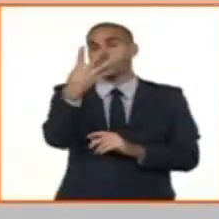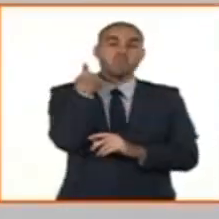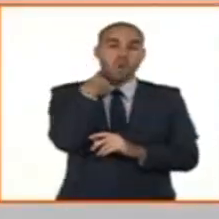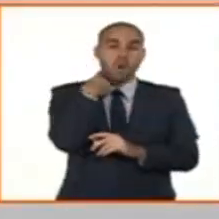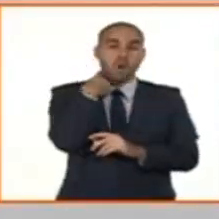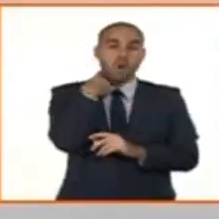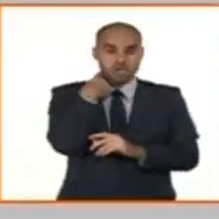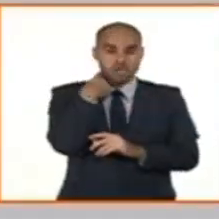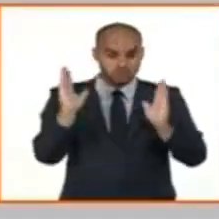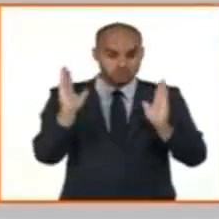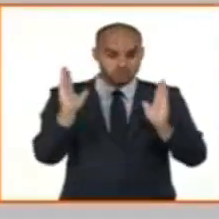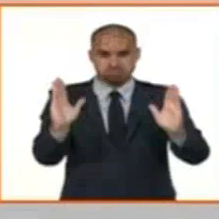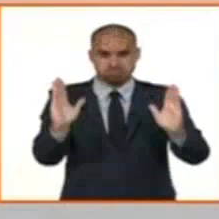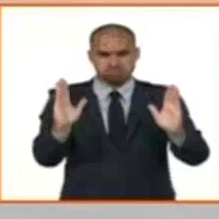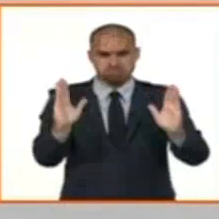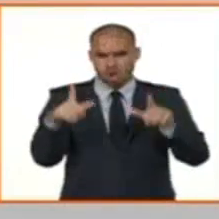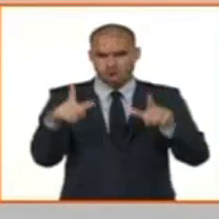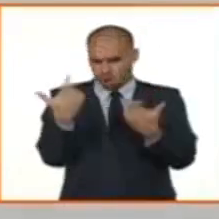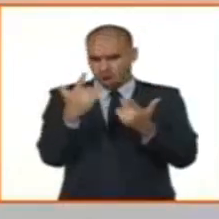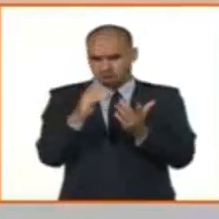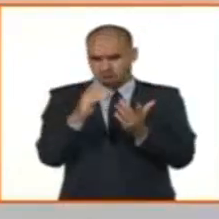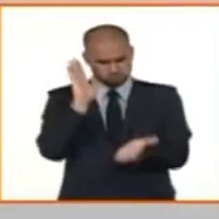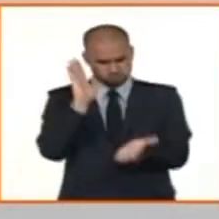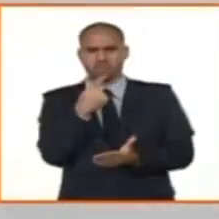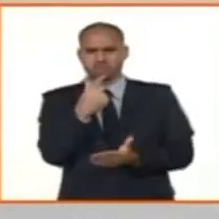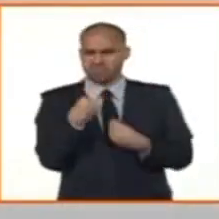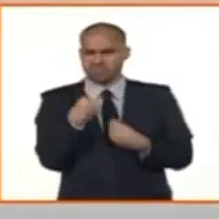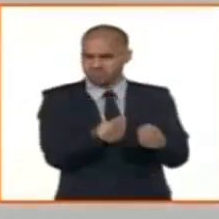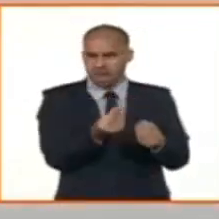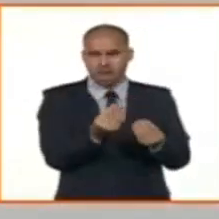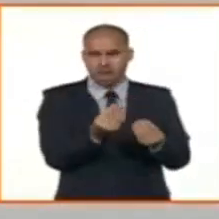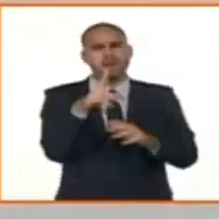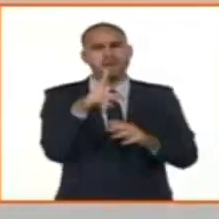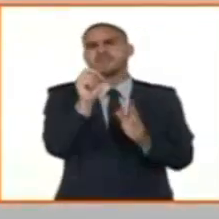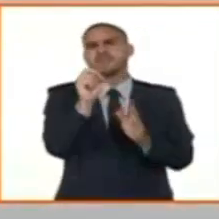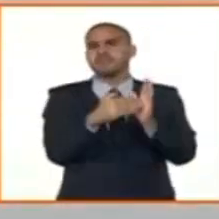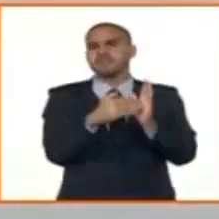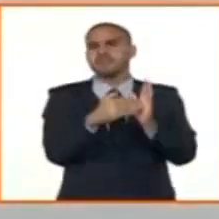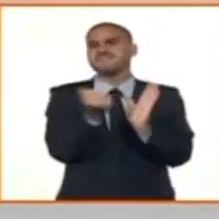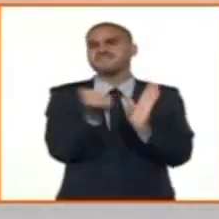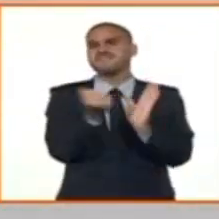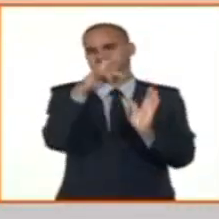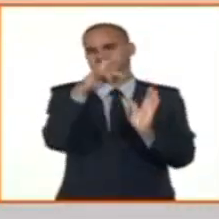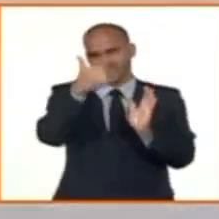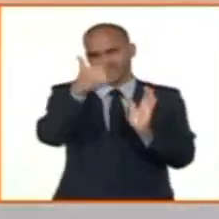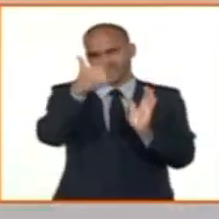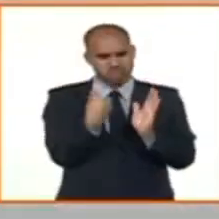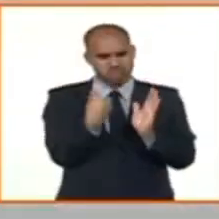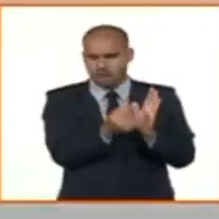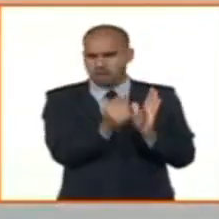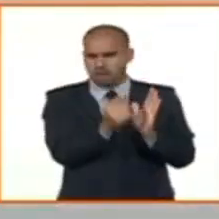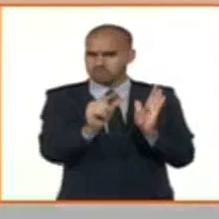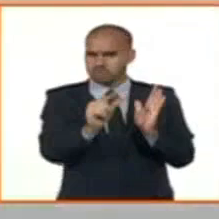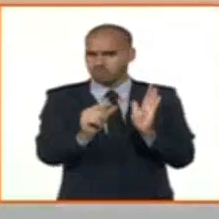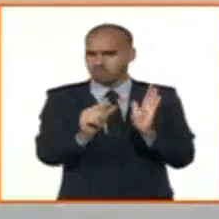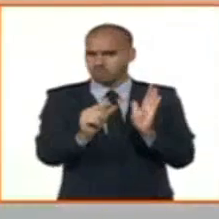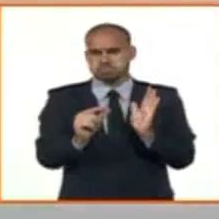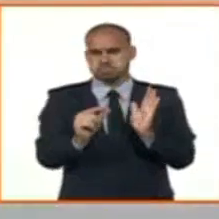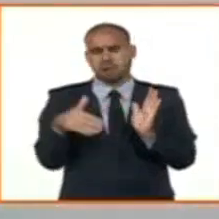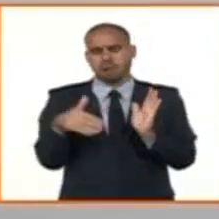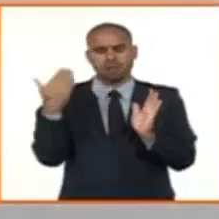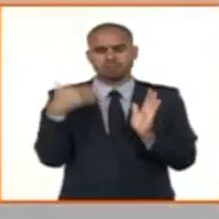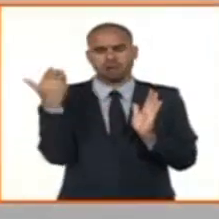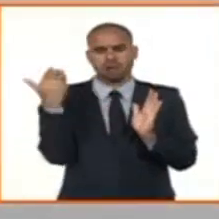ha incumplido por cuatro años consecutivos con su compromiso de otorgar un mínimo de 20.000 visas a inmigrantes, y eso no lo está haciendo desde el año